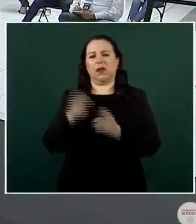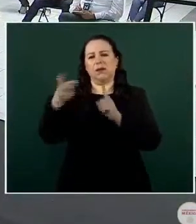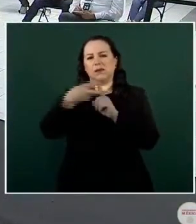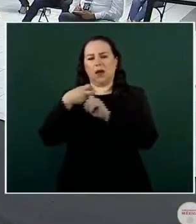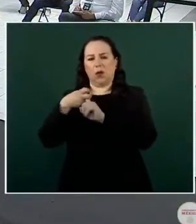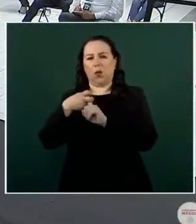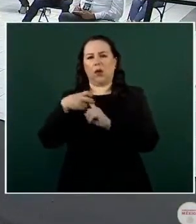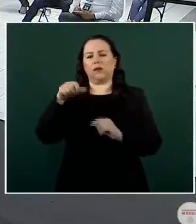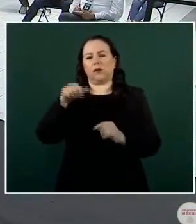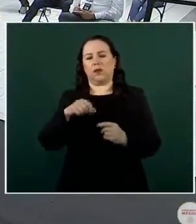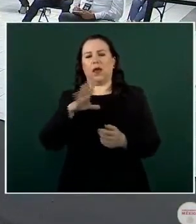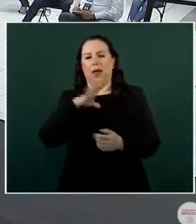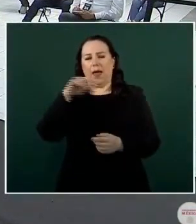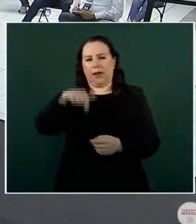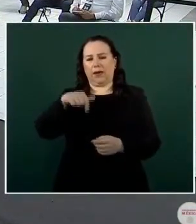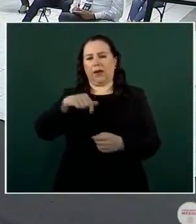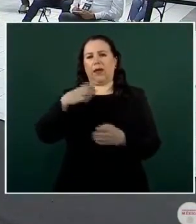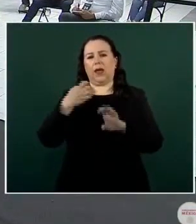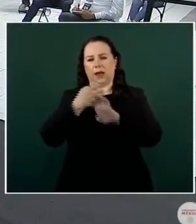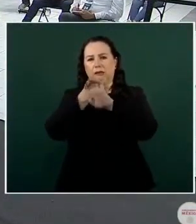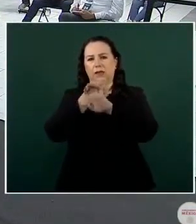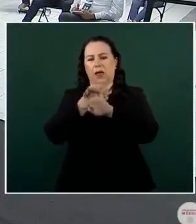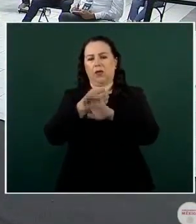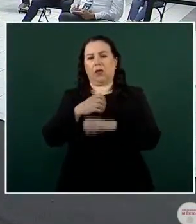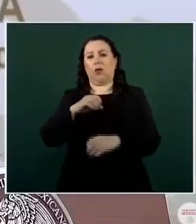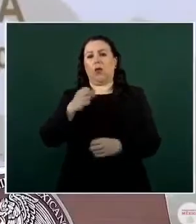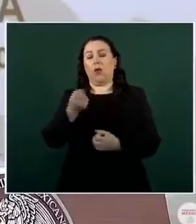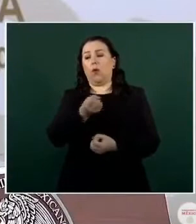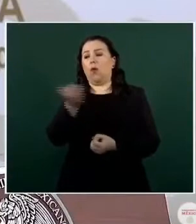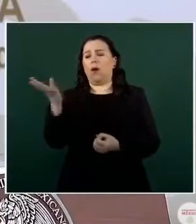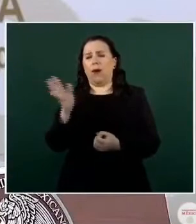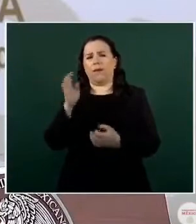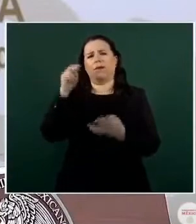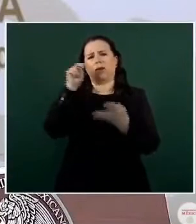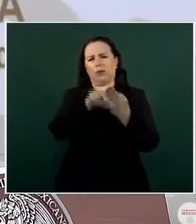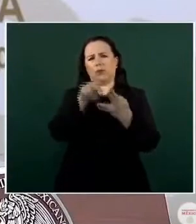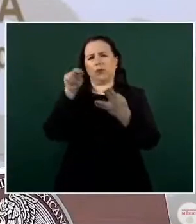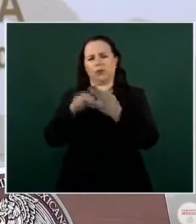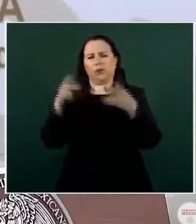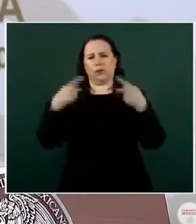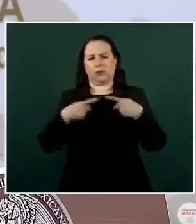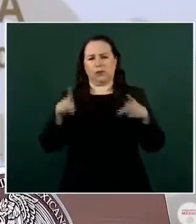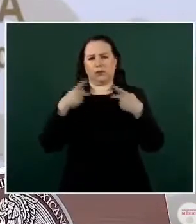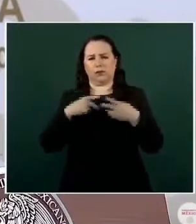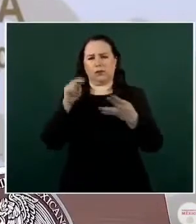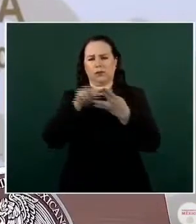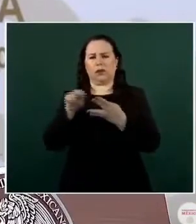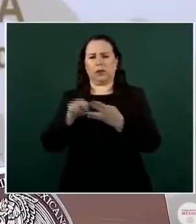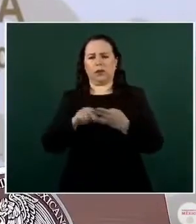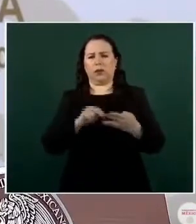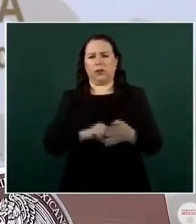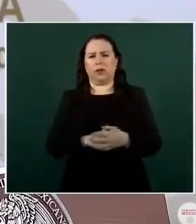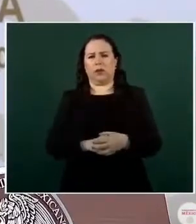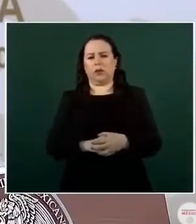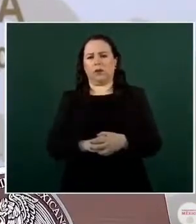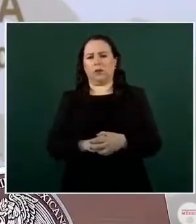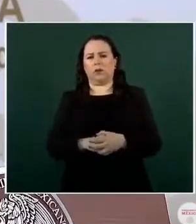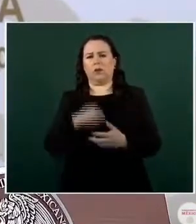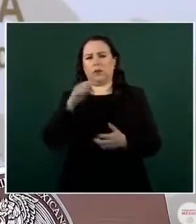secuestros se habían presentado en el estado. En cuanto a homicidios dolosos, también un delito que presenta